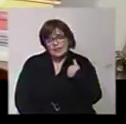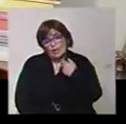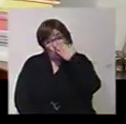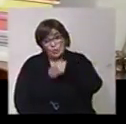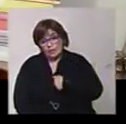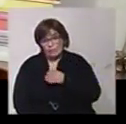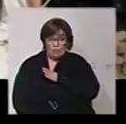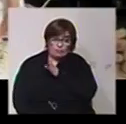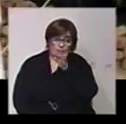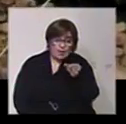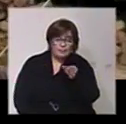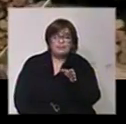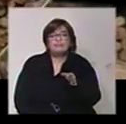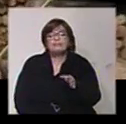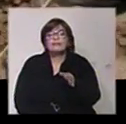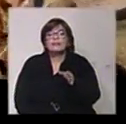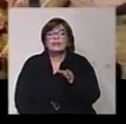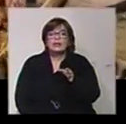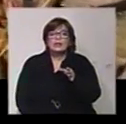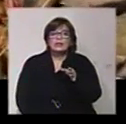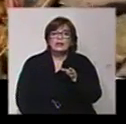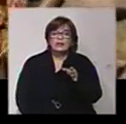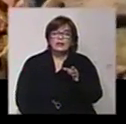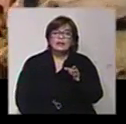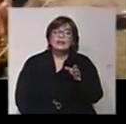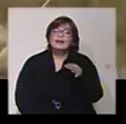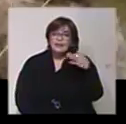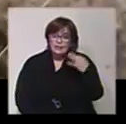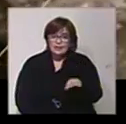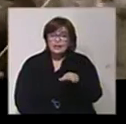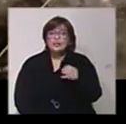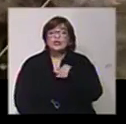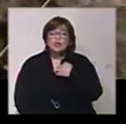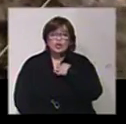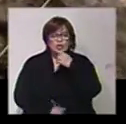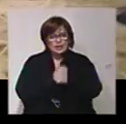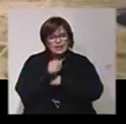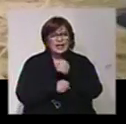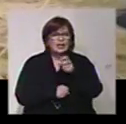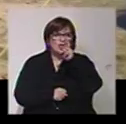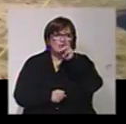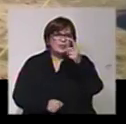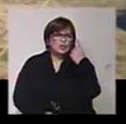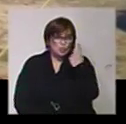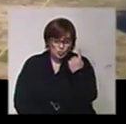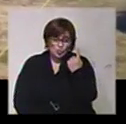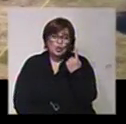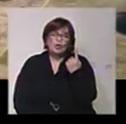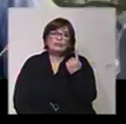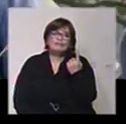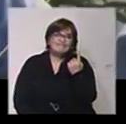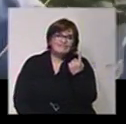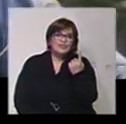yo. Y en realidad yo en el año 2001 tuve como